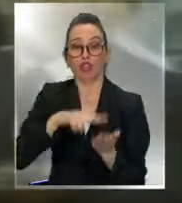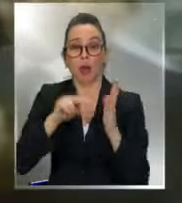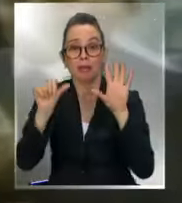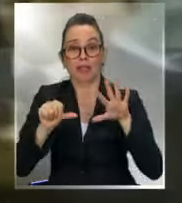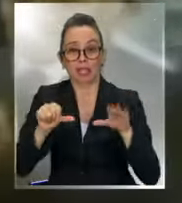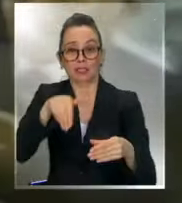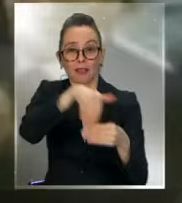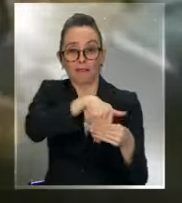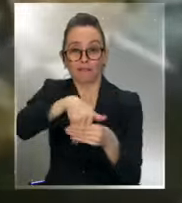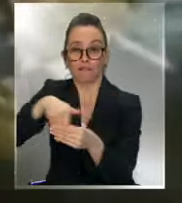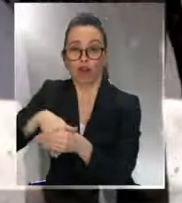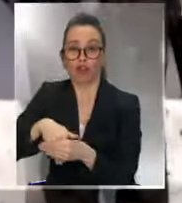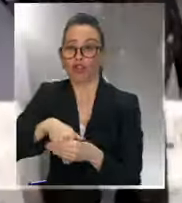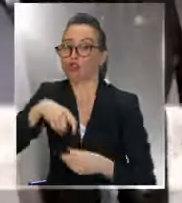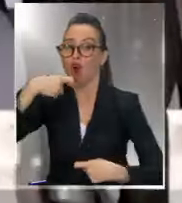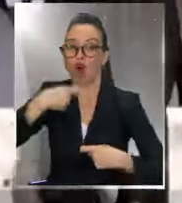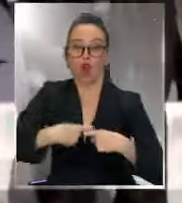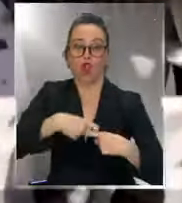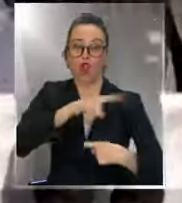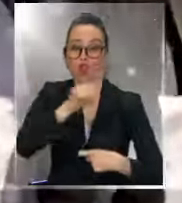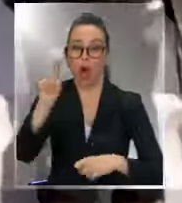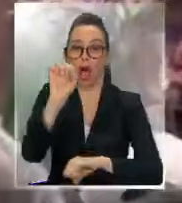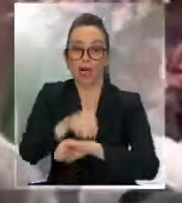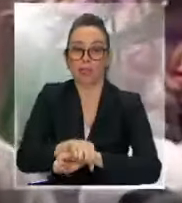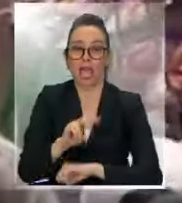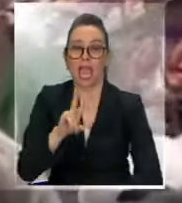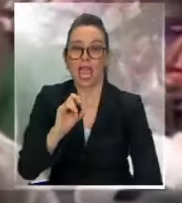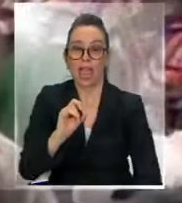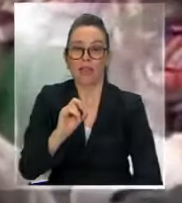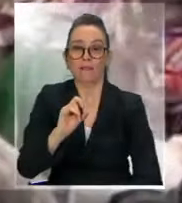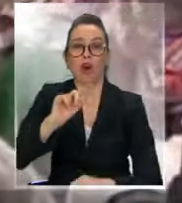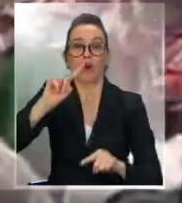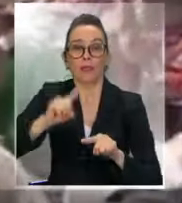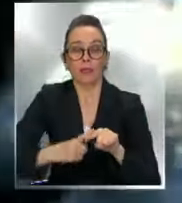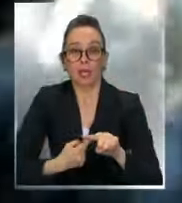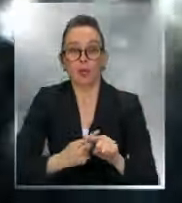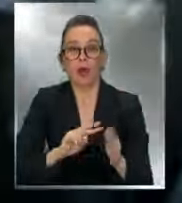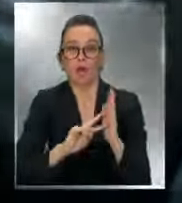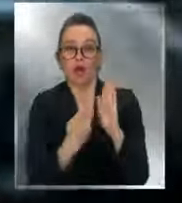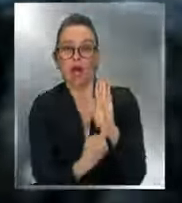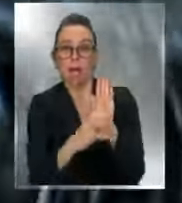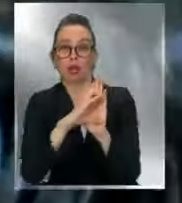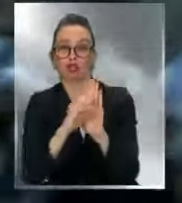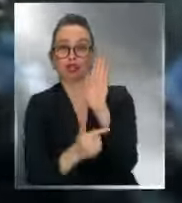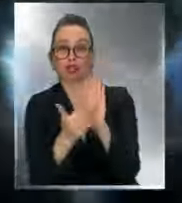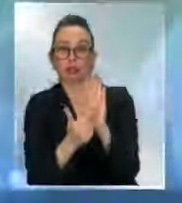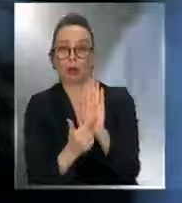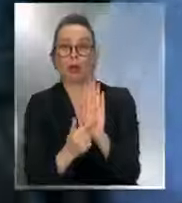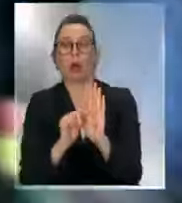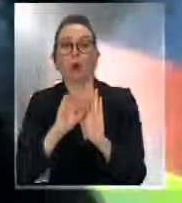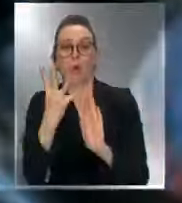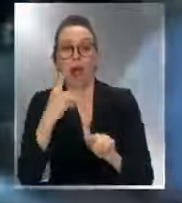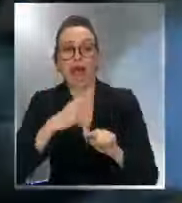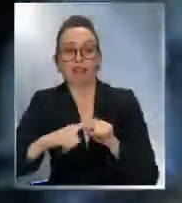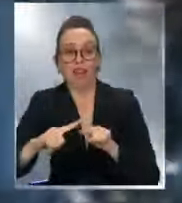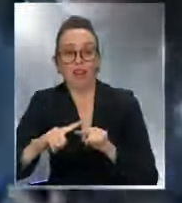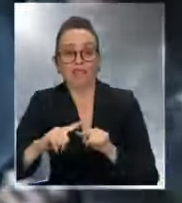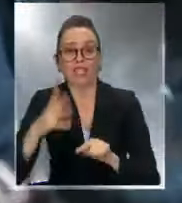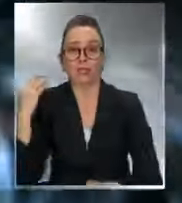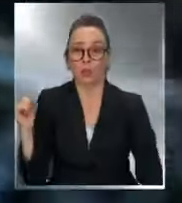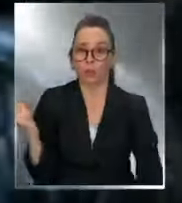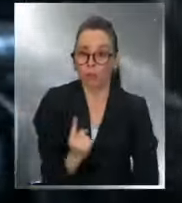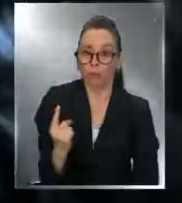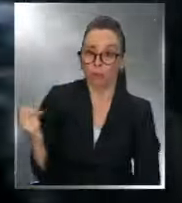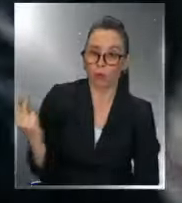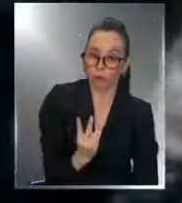las urnas se negaron a aceptar que Evo Morales cambiara una vez más la Constitución para postular por cuarta vez consecutiva a